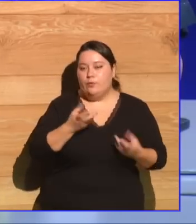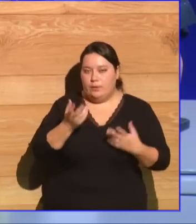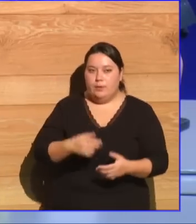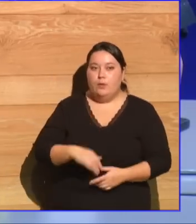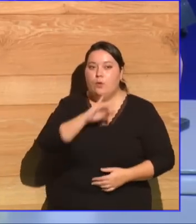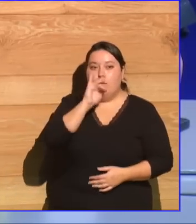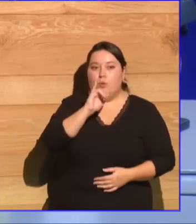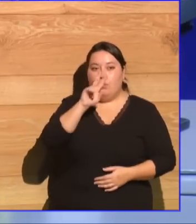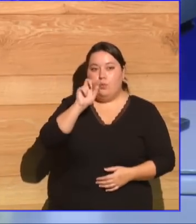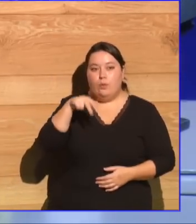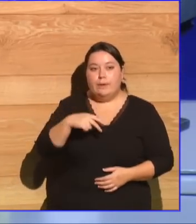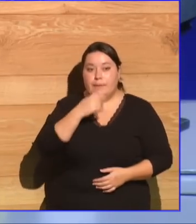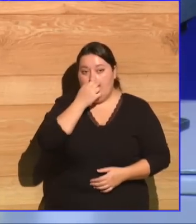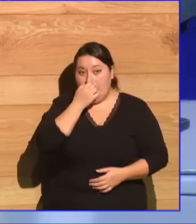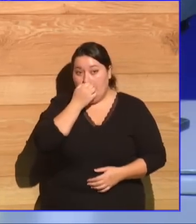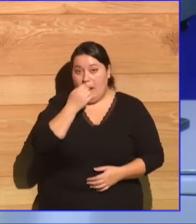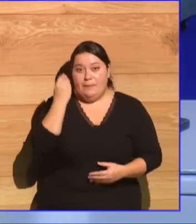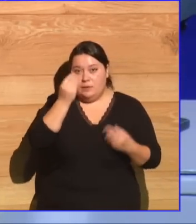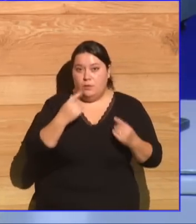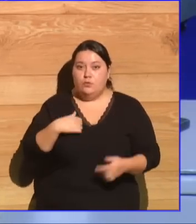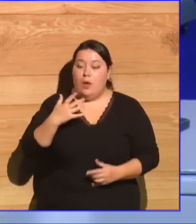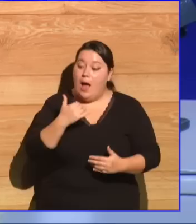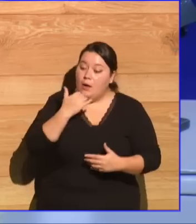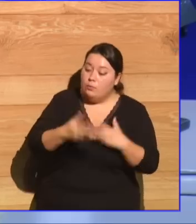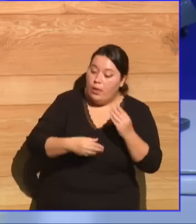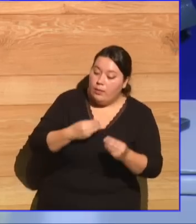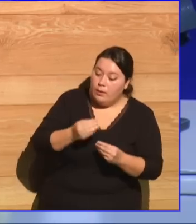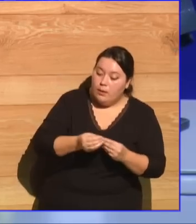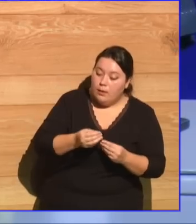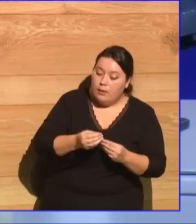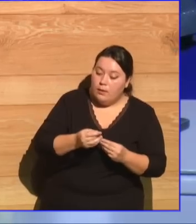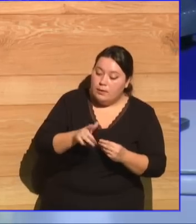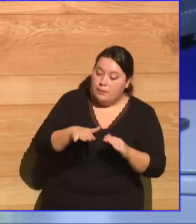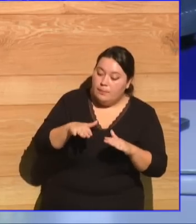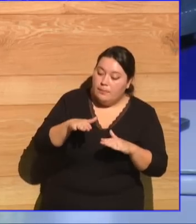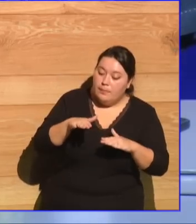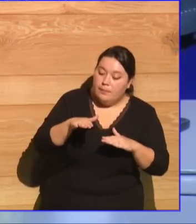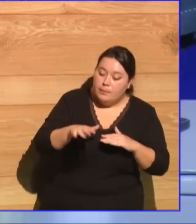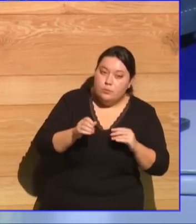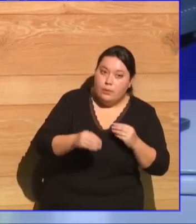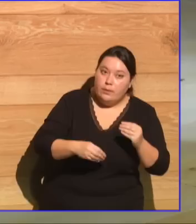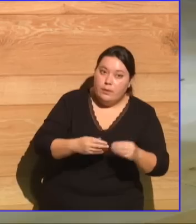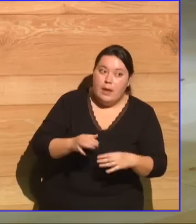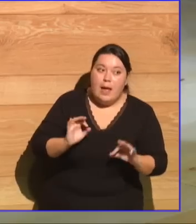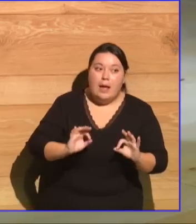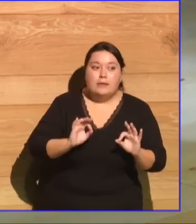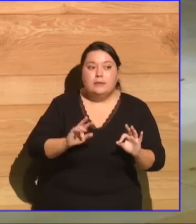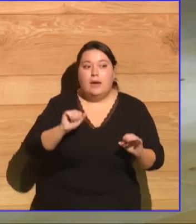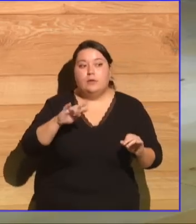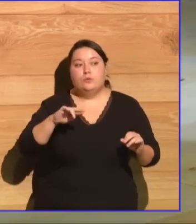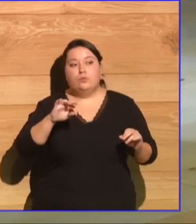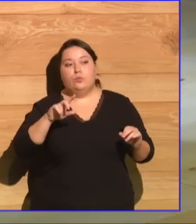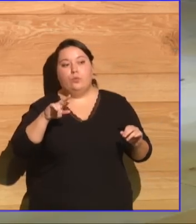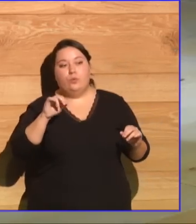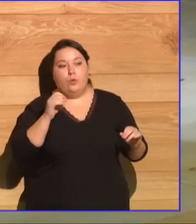Juan, lo que ha pensado es, voy a hacer esto, voy a hacer este paso, y así Arturo lo tiene a